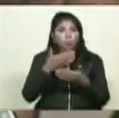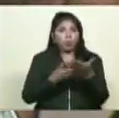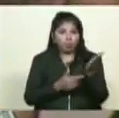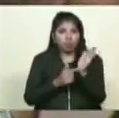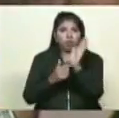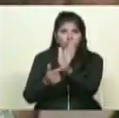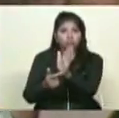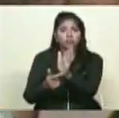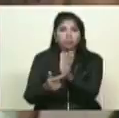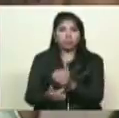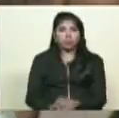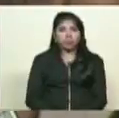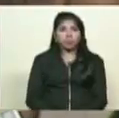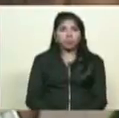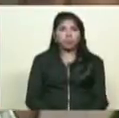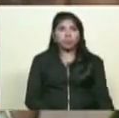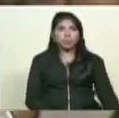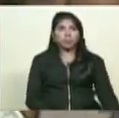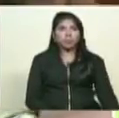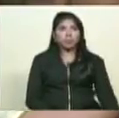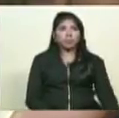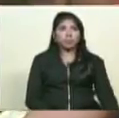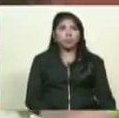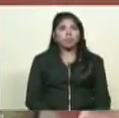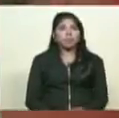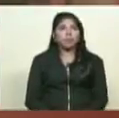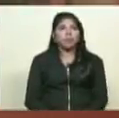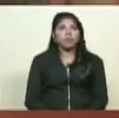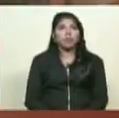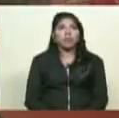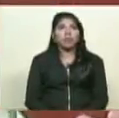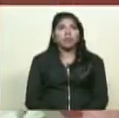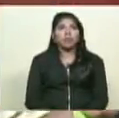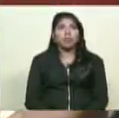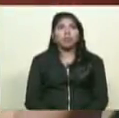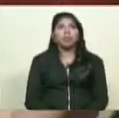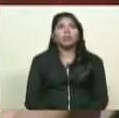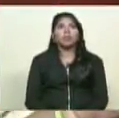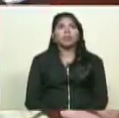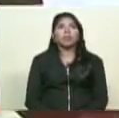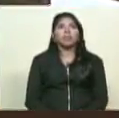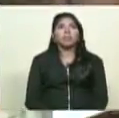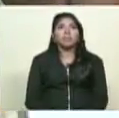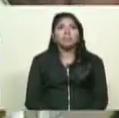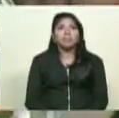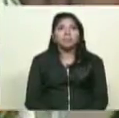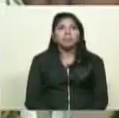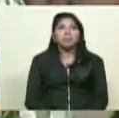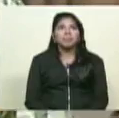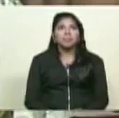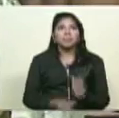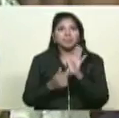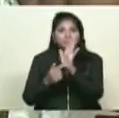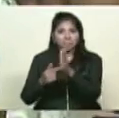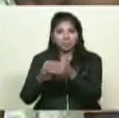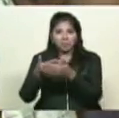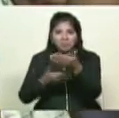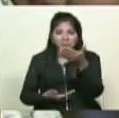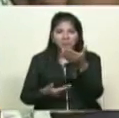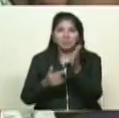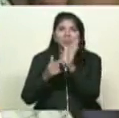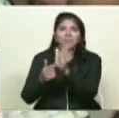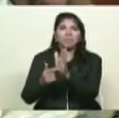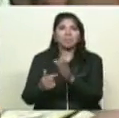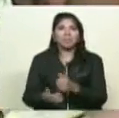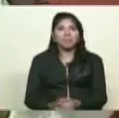plantear la creación de una corporación que se encargara de traer la materia prima, pero ya me la está diciendo que es